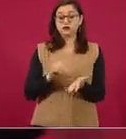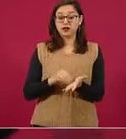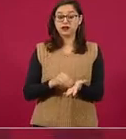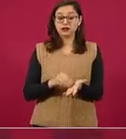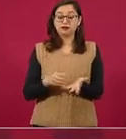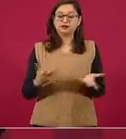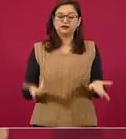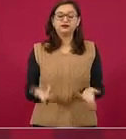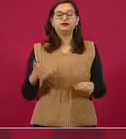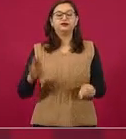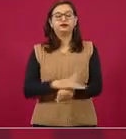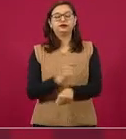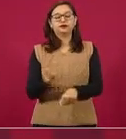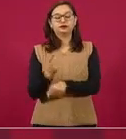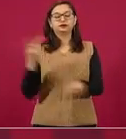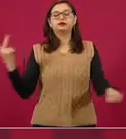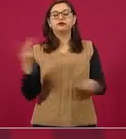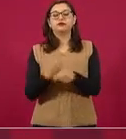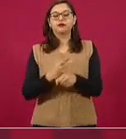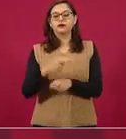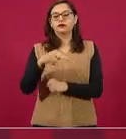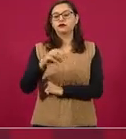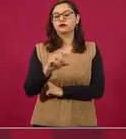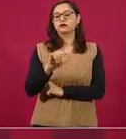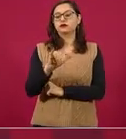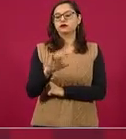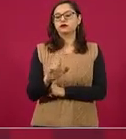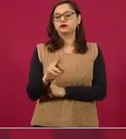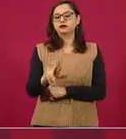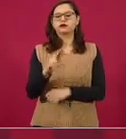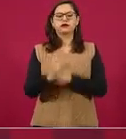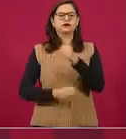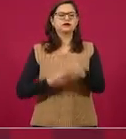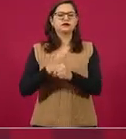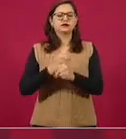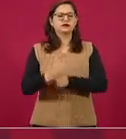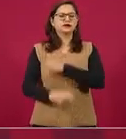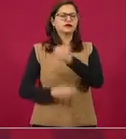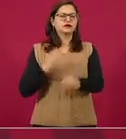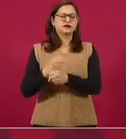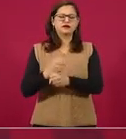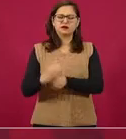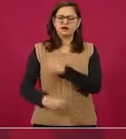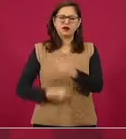repito, tardó tanto el modelo neoliberal que el gobierno también se cundió